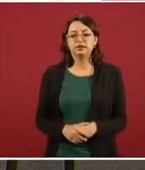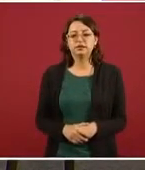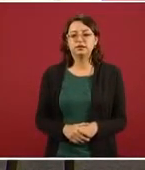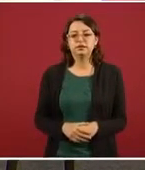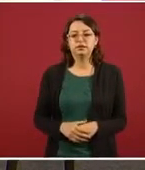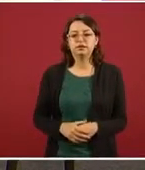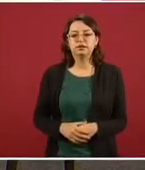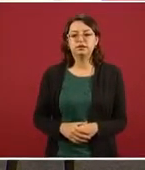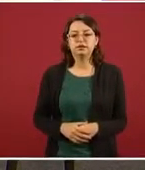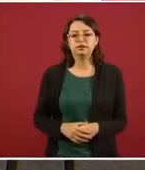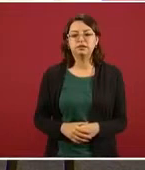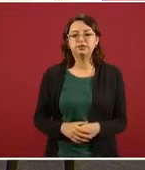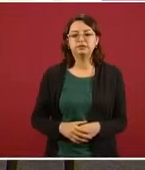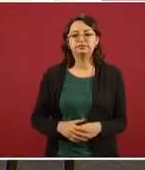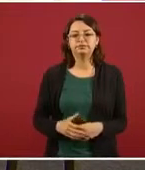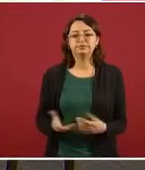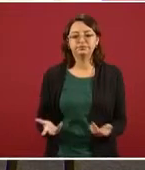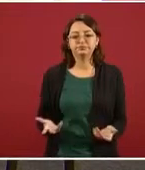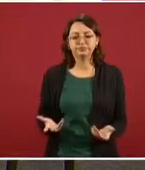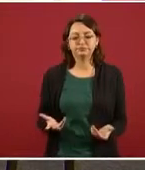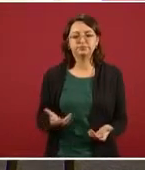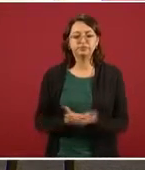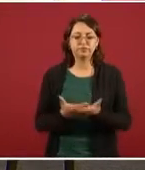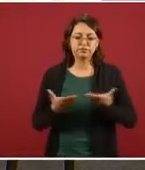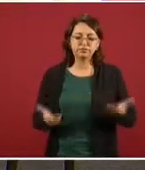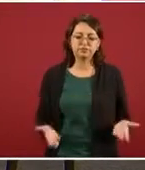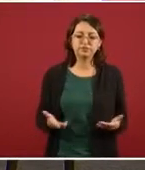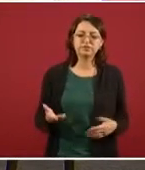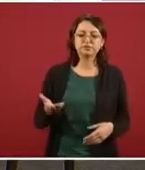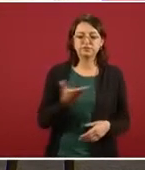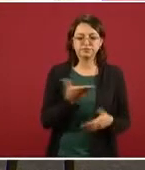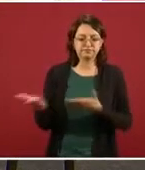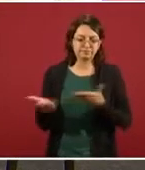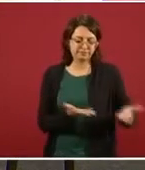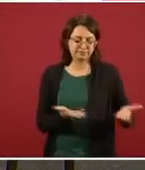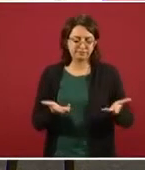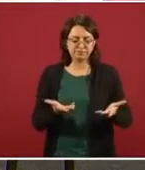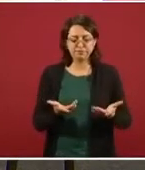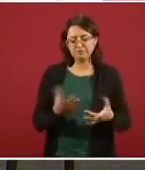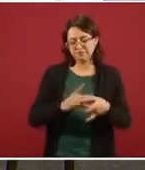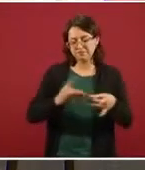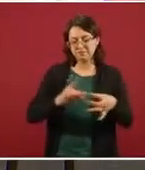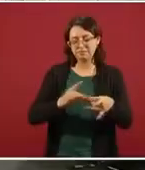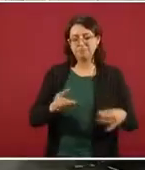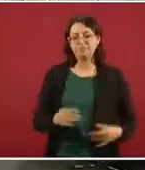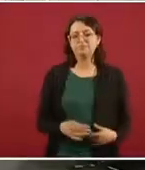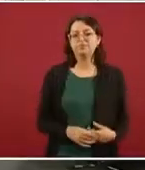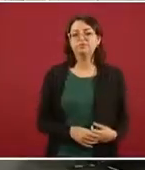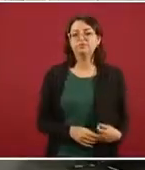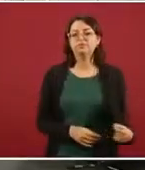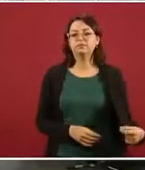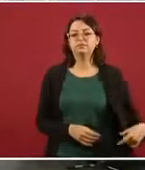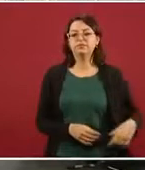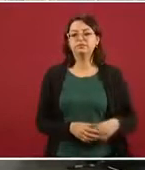a ellas la palabra para que nos expongan.